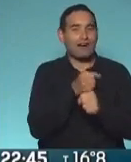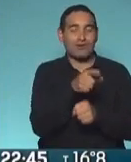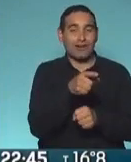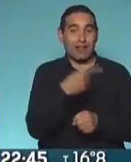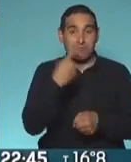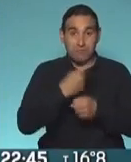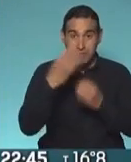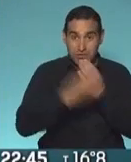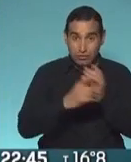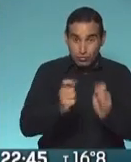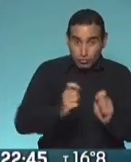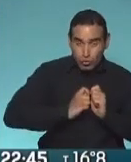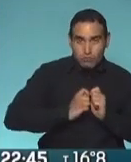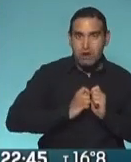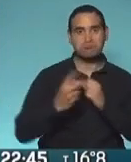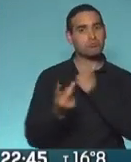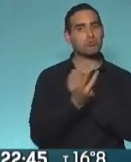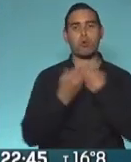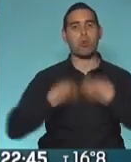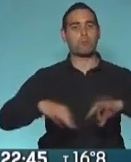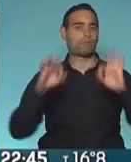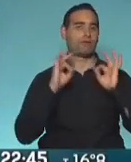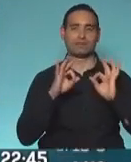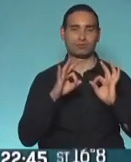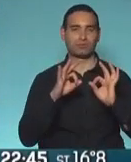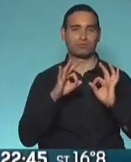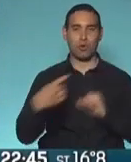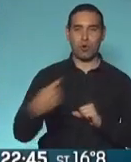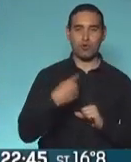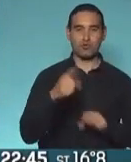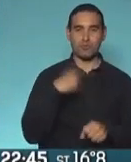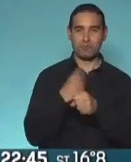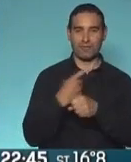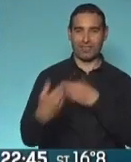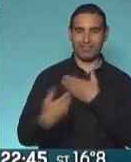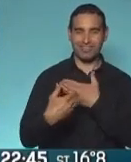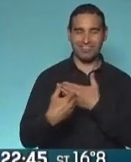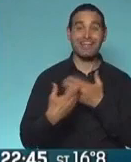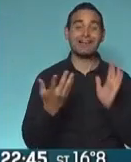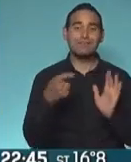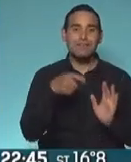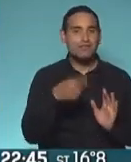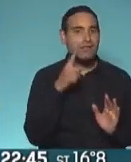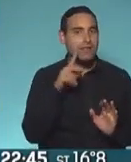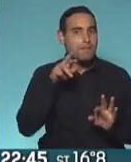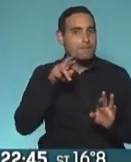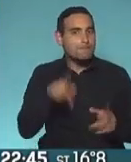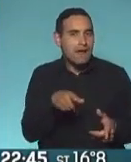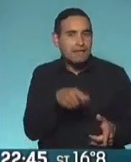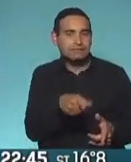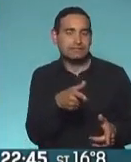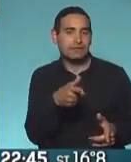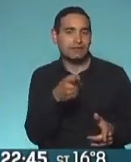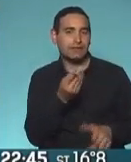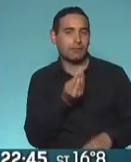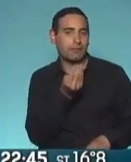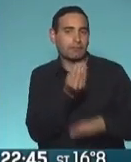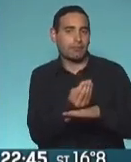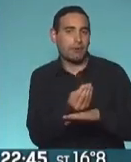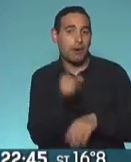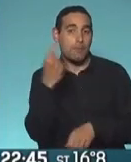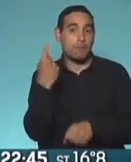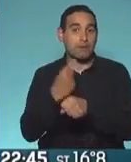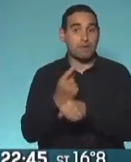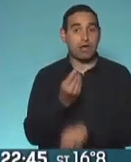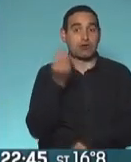total. Este es el objetivo principal. Por eso no se puede concretar este plan de que asuma primero su contrincante y